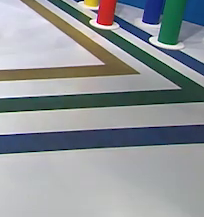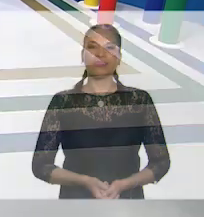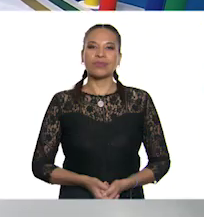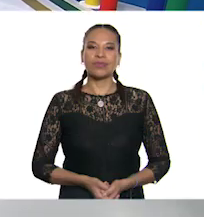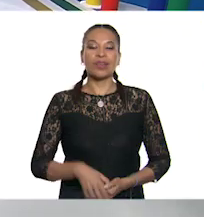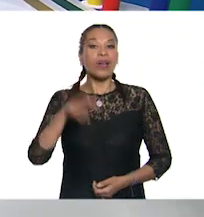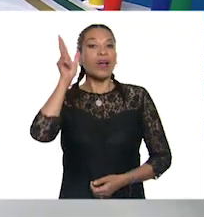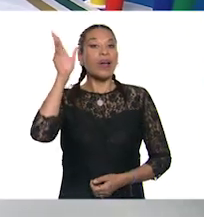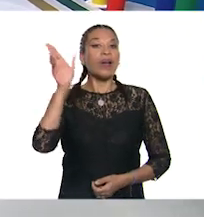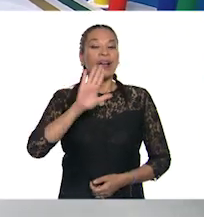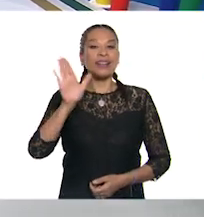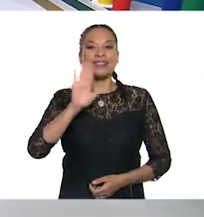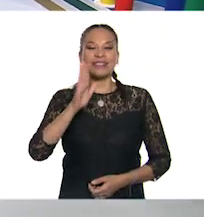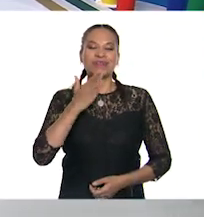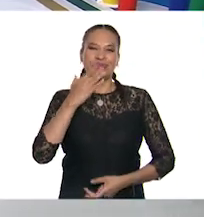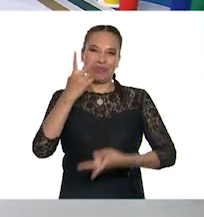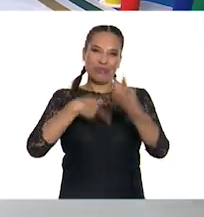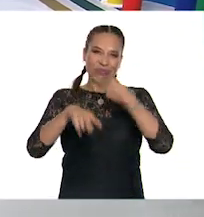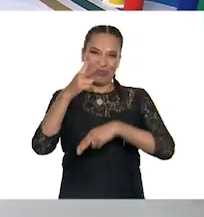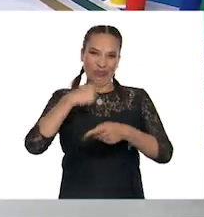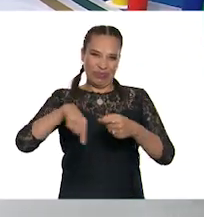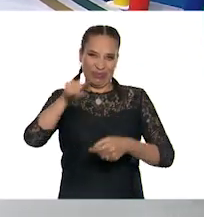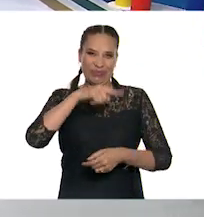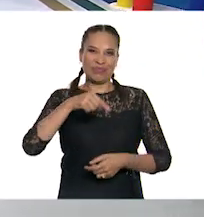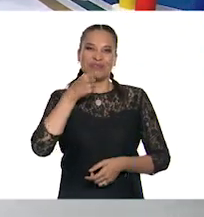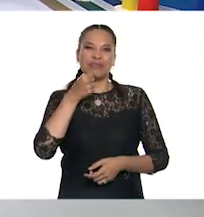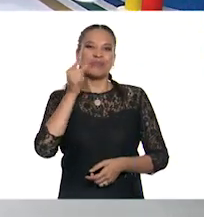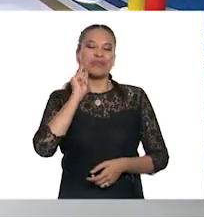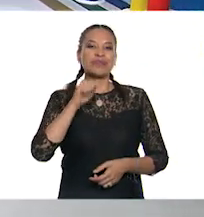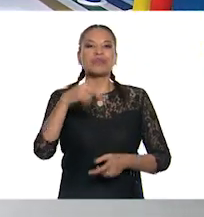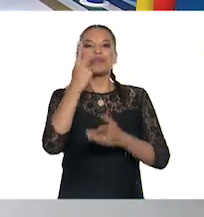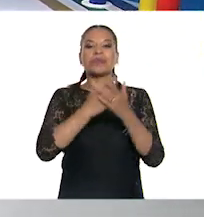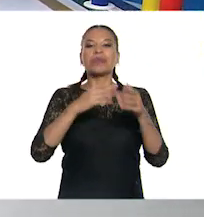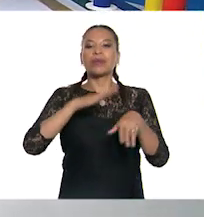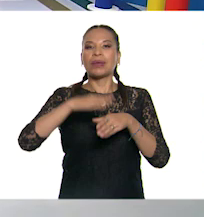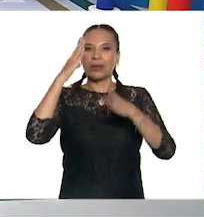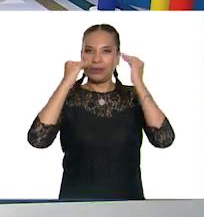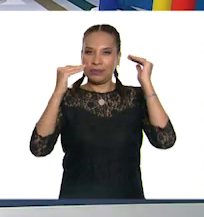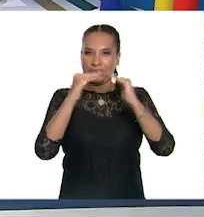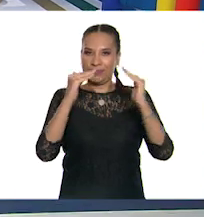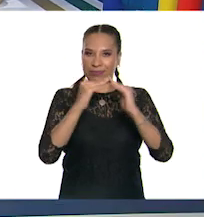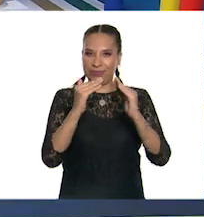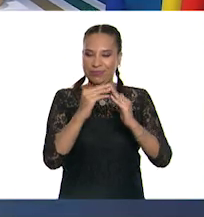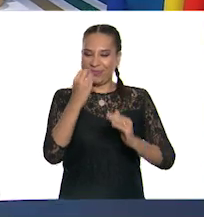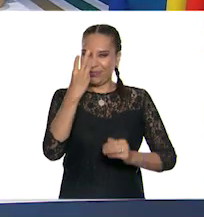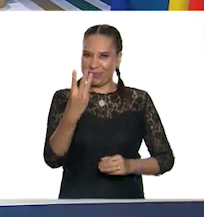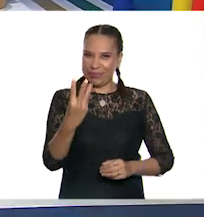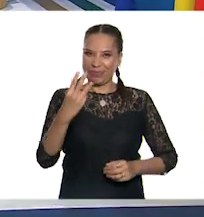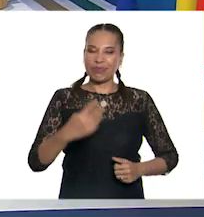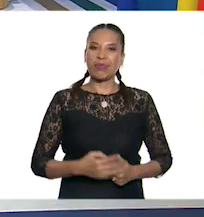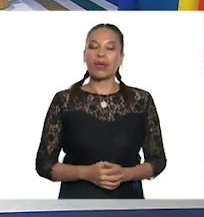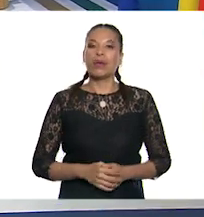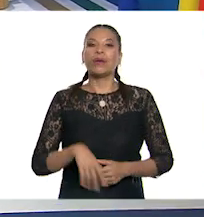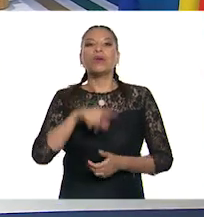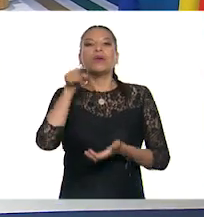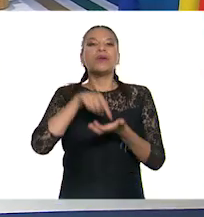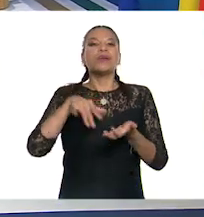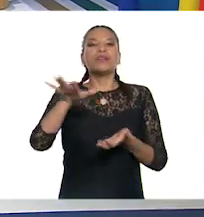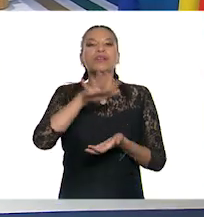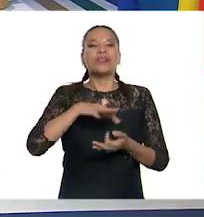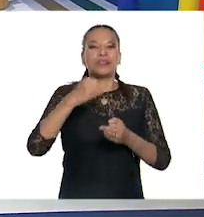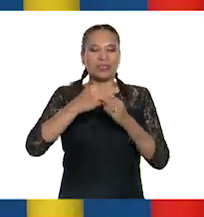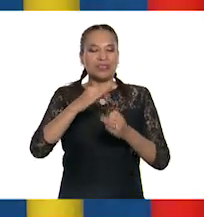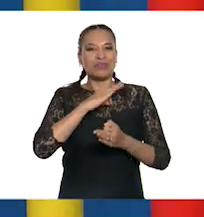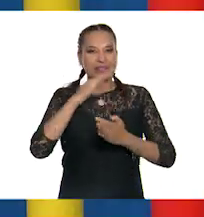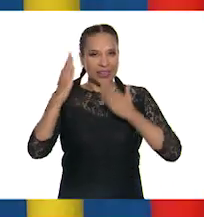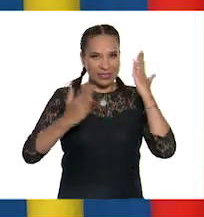Hola, hola, ¿qué tal? Bienvenidas y bienvenidos a un programa más de Aprende en Casa 3. Un espacio en el que vamos a